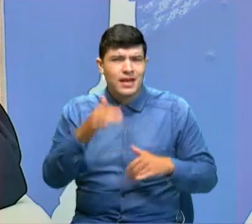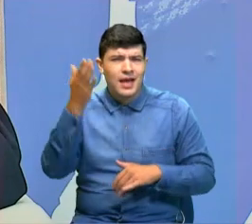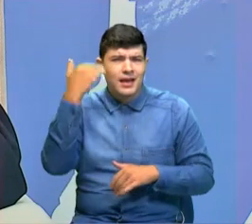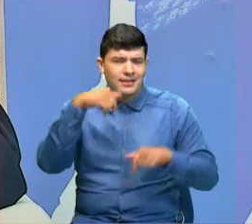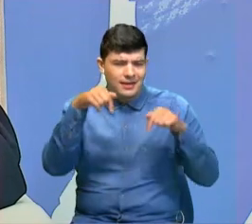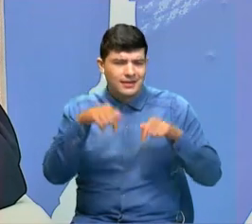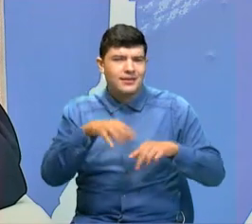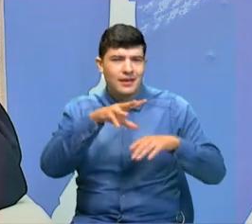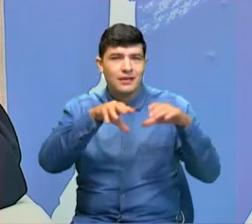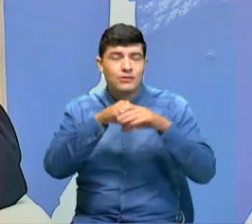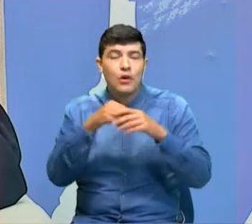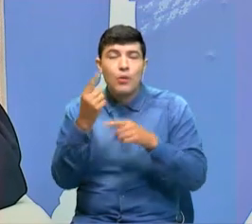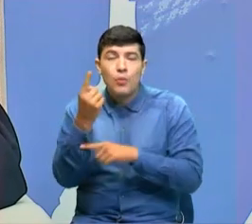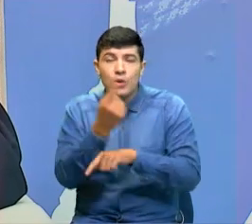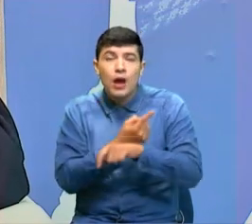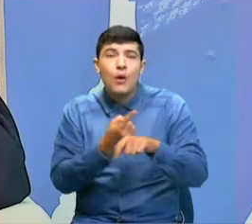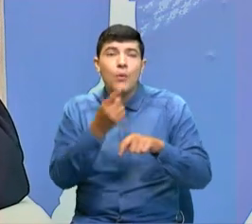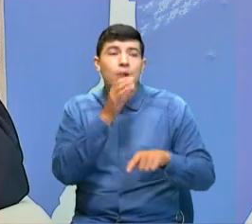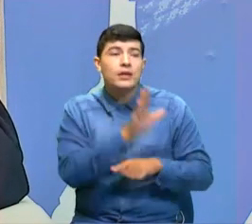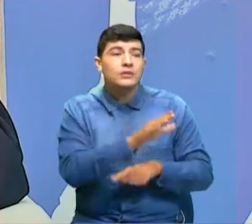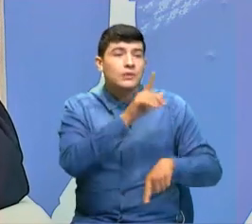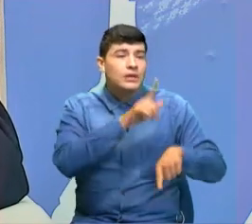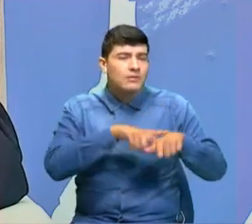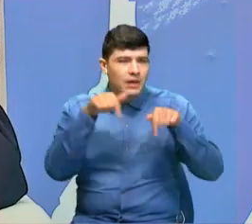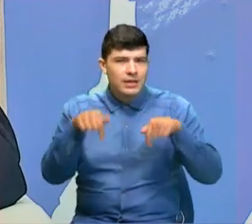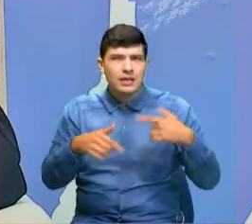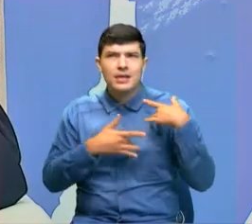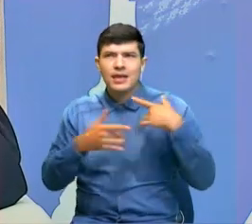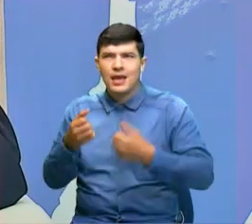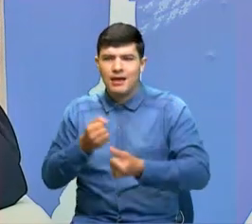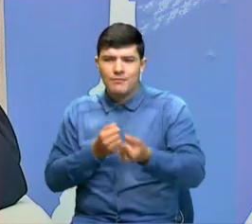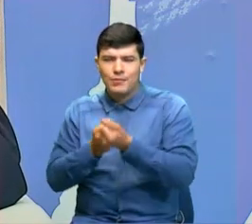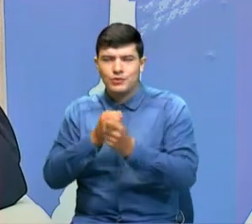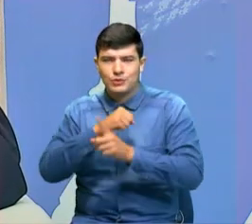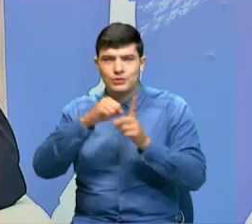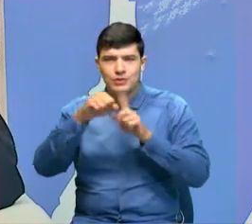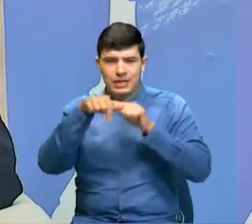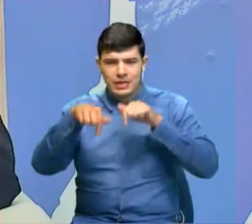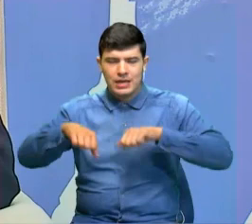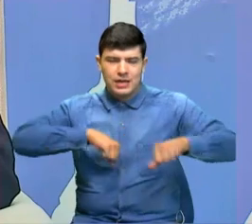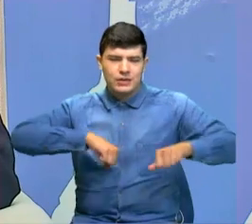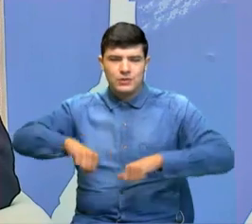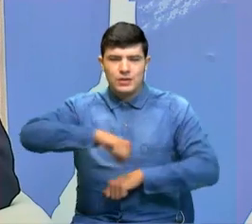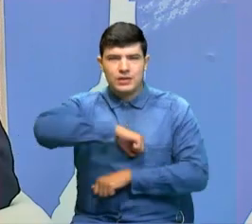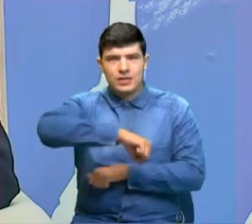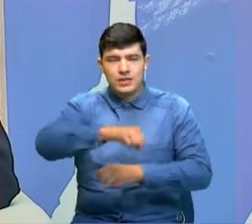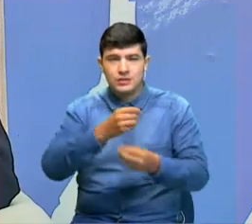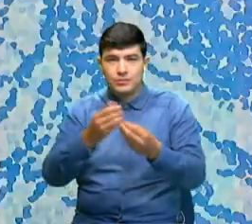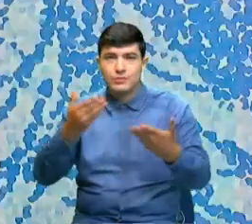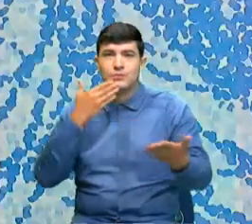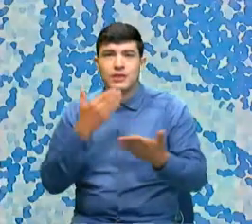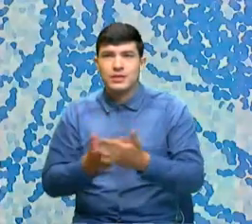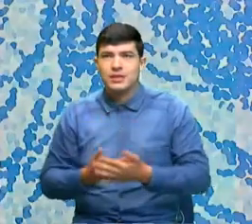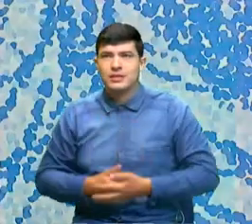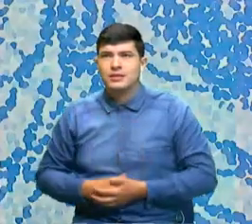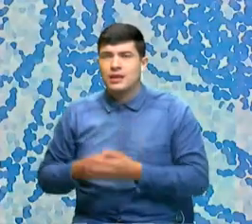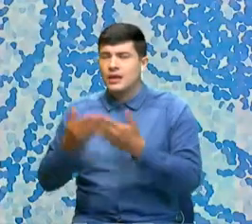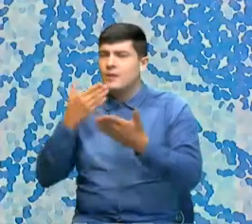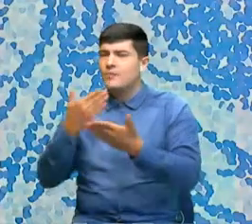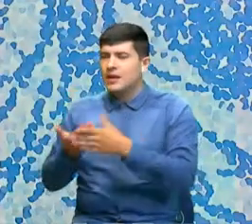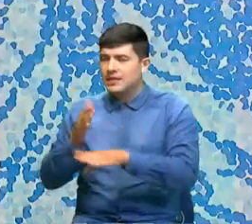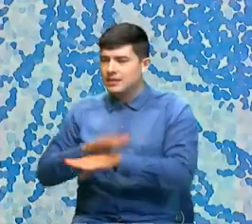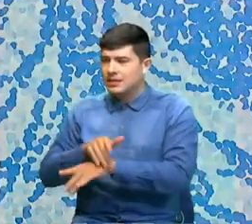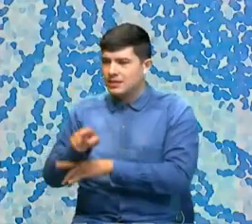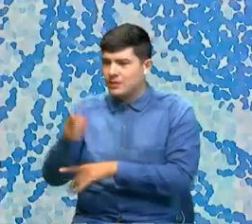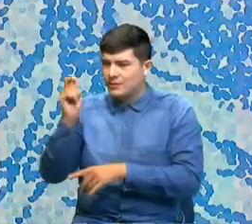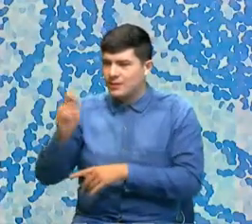ha dispuesto una hora de su tiempo para hacer esta labor social que hacemos a través de Actúe en Derecho. Abogado, muy buenas tardes. Muy buenas tardes y un saludo